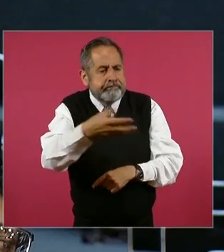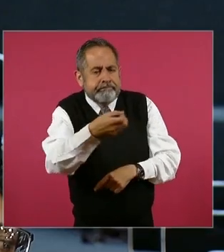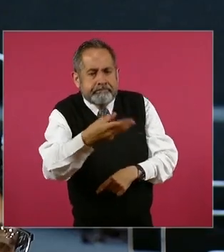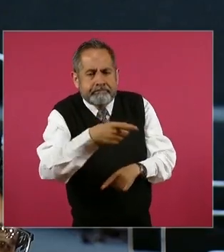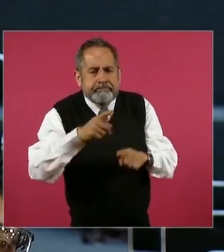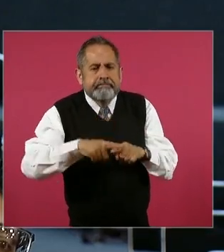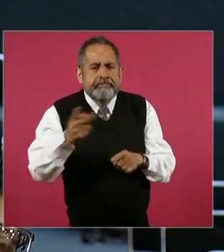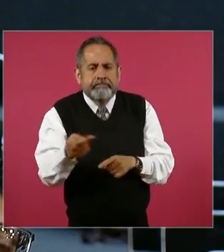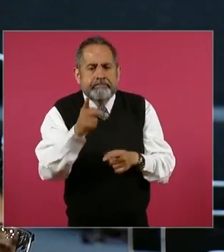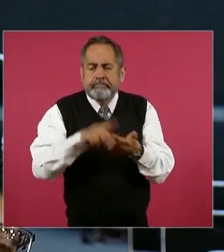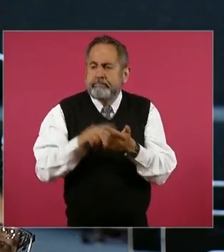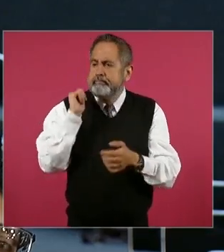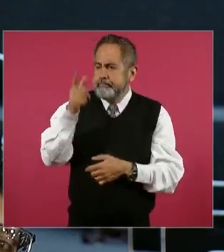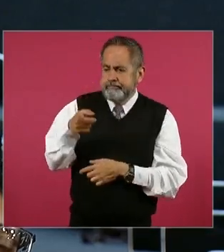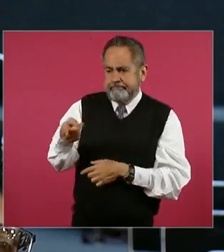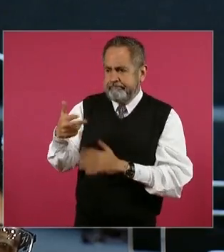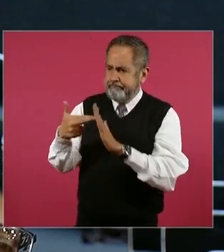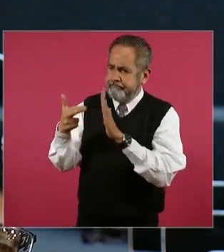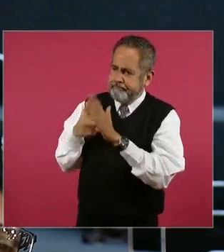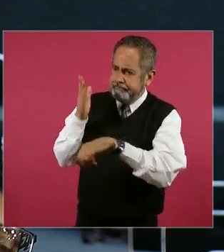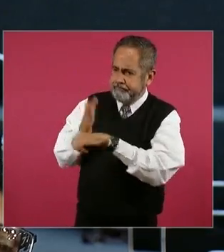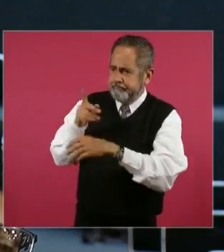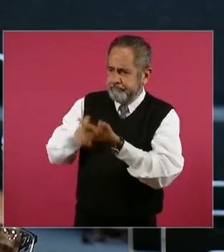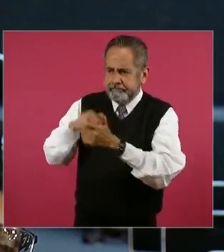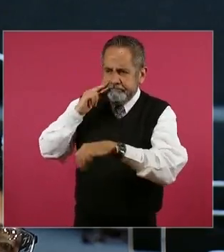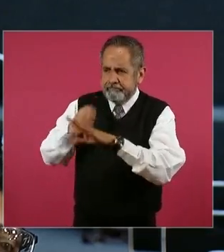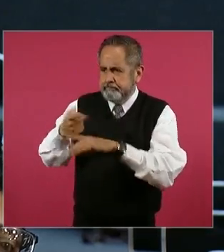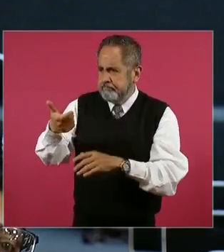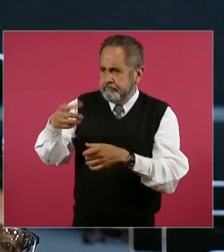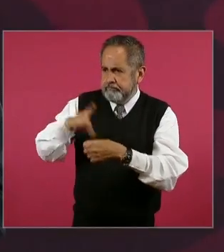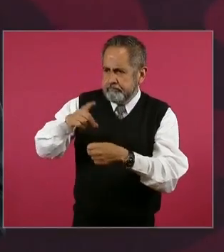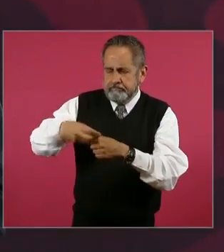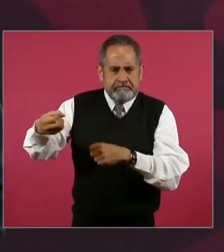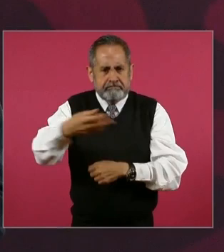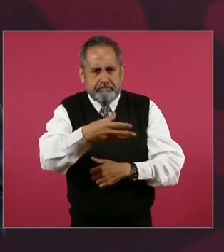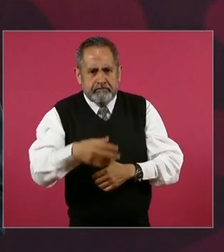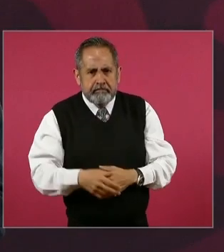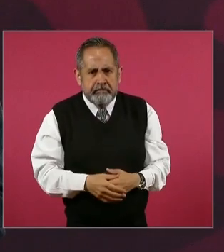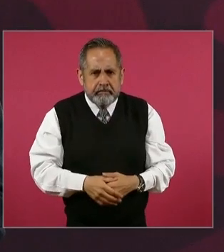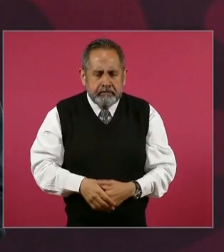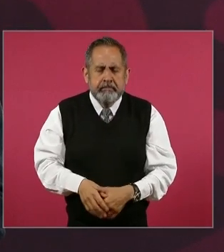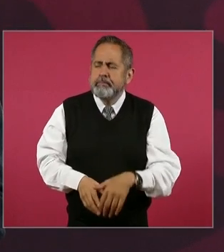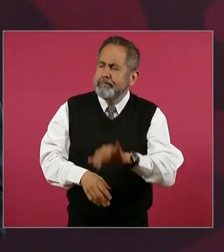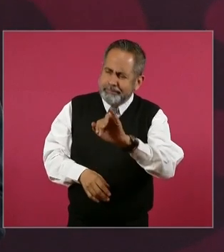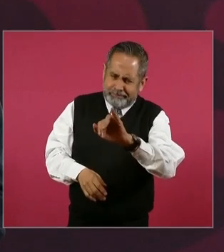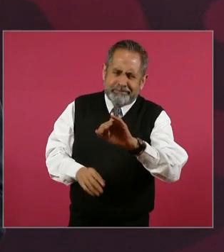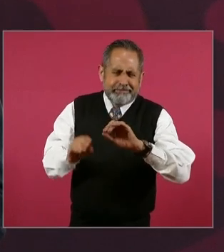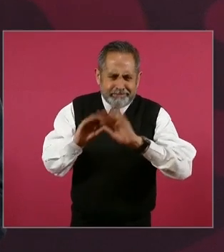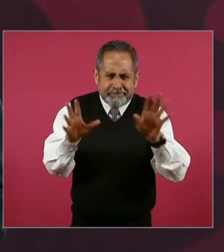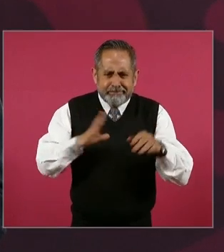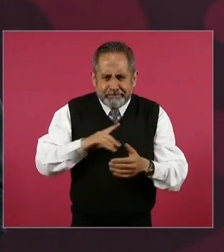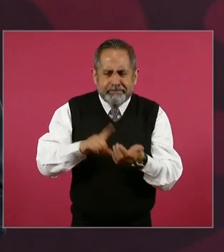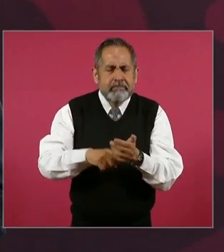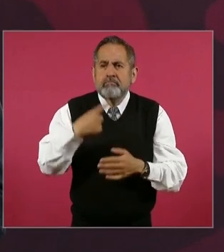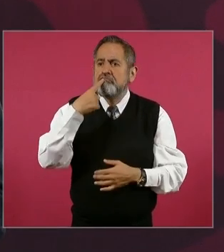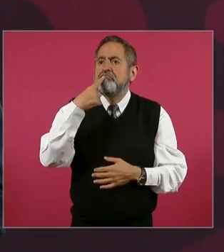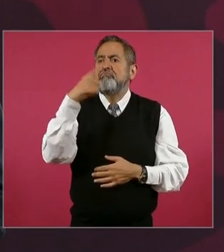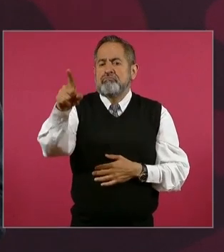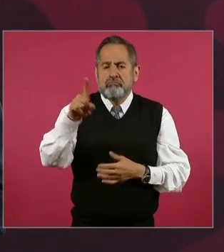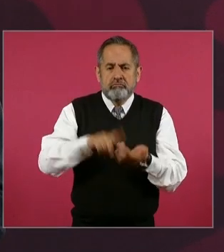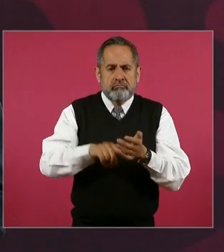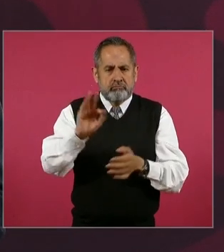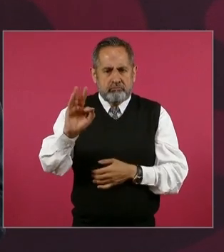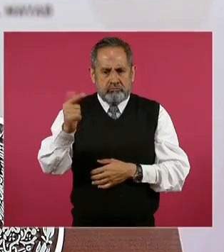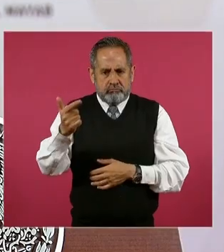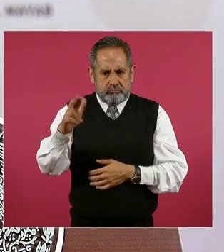alguna alguna medida contra esos responsables públicos también Sí claro porque hay una denuncia ante la fiscalía